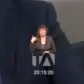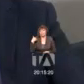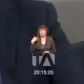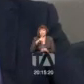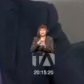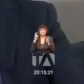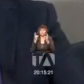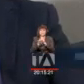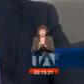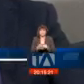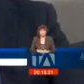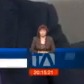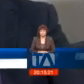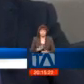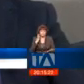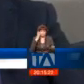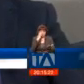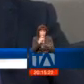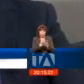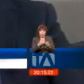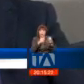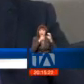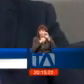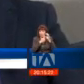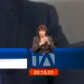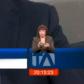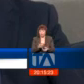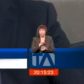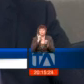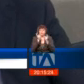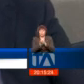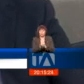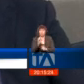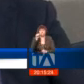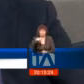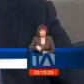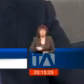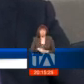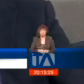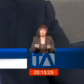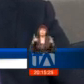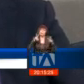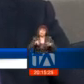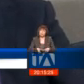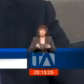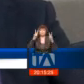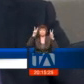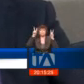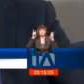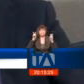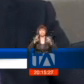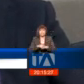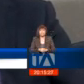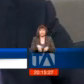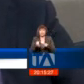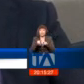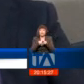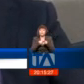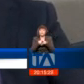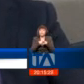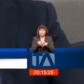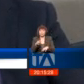Para limitar las funciones del Consejo de Participación Ciudadana y Control Social. Sobre todo en lo relativo a la competencia